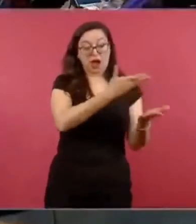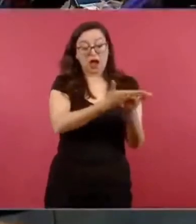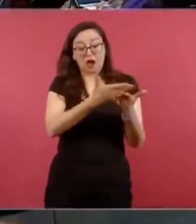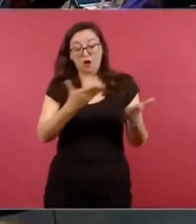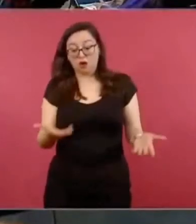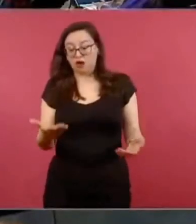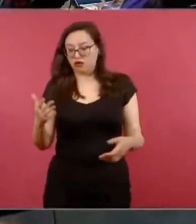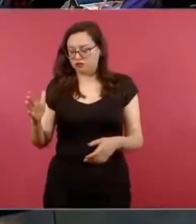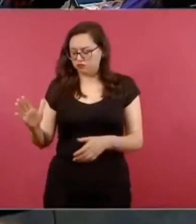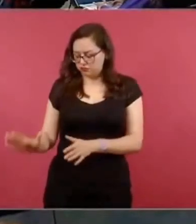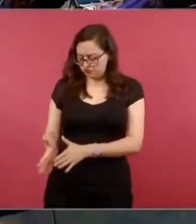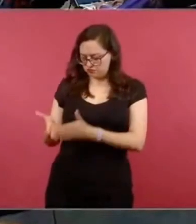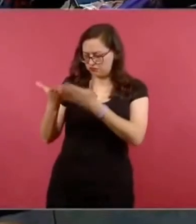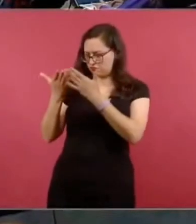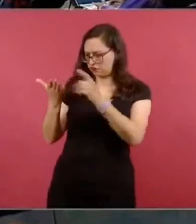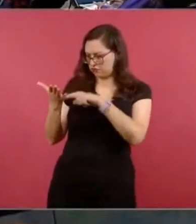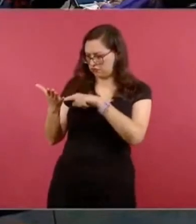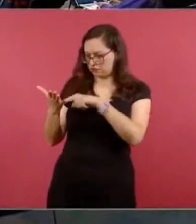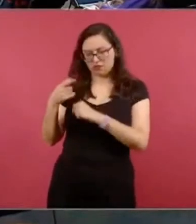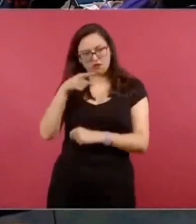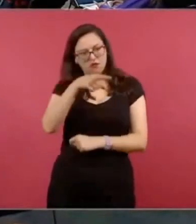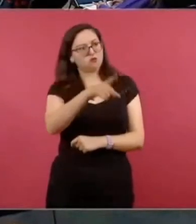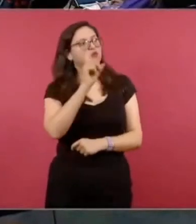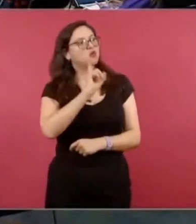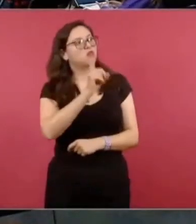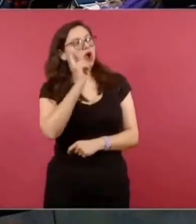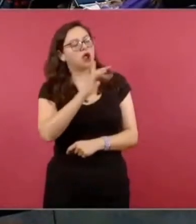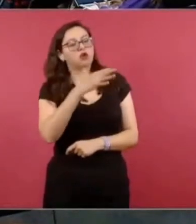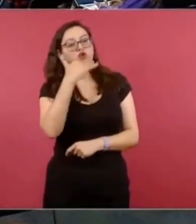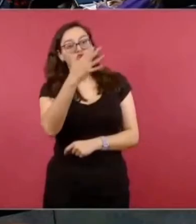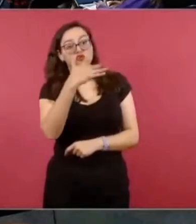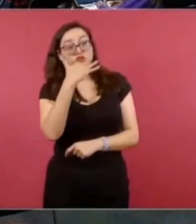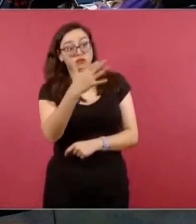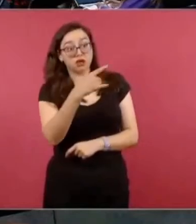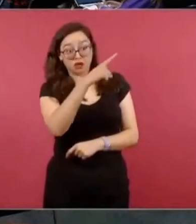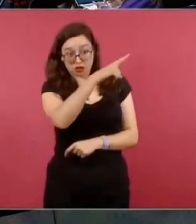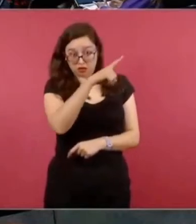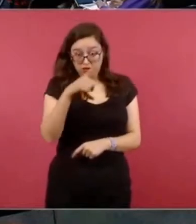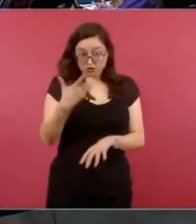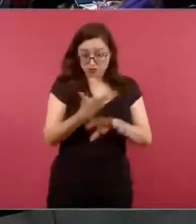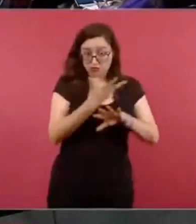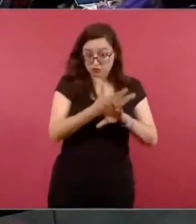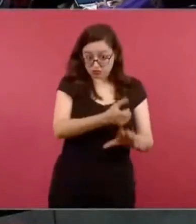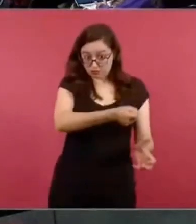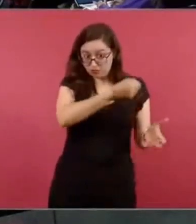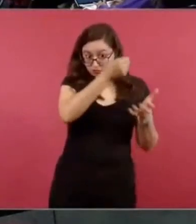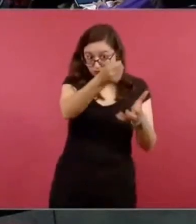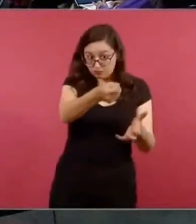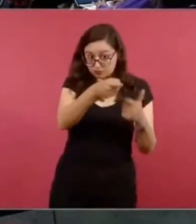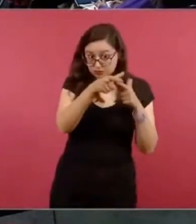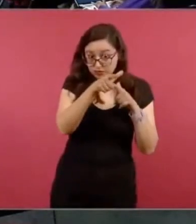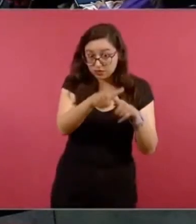Entonces, claro que es un bloque